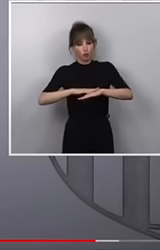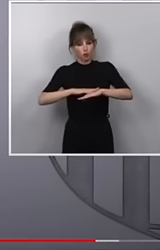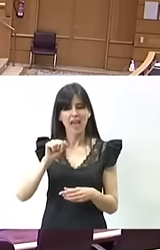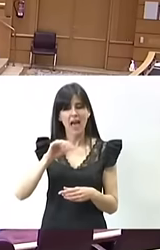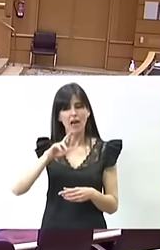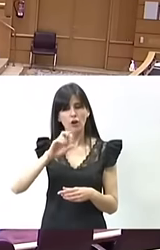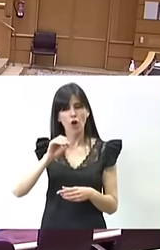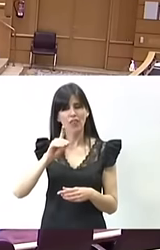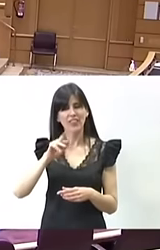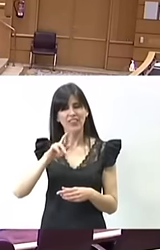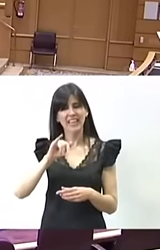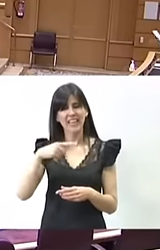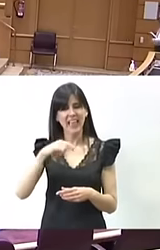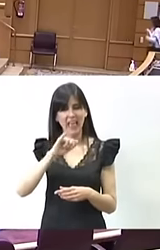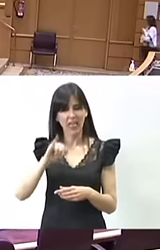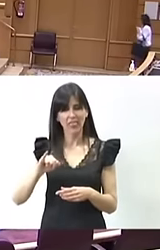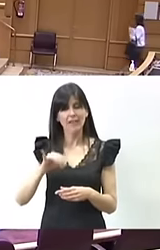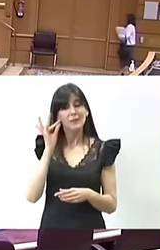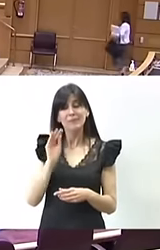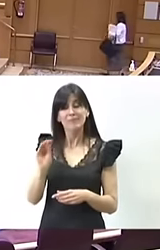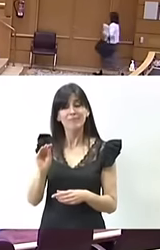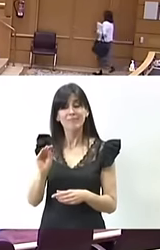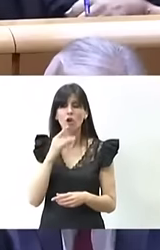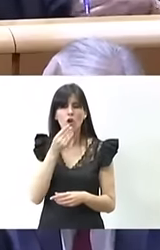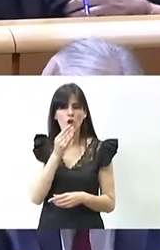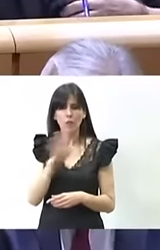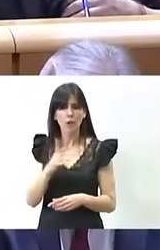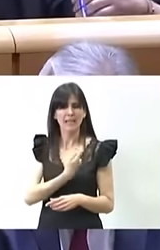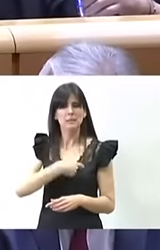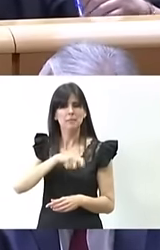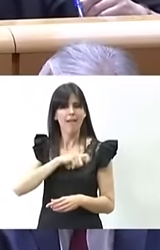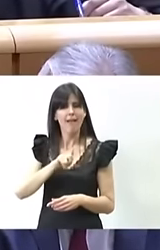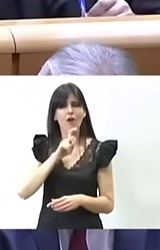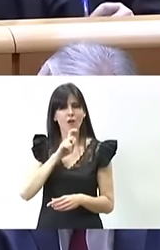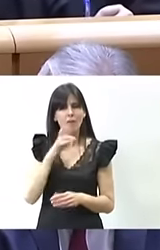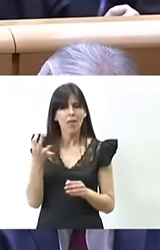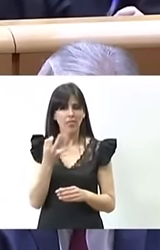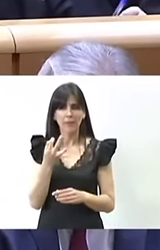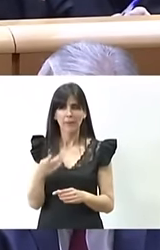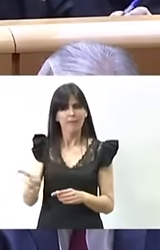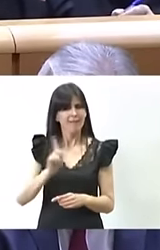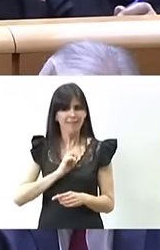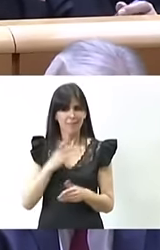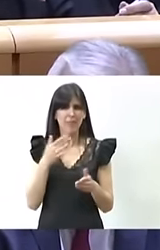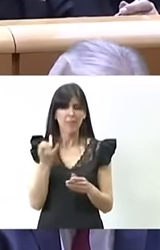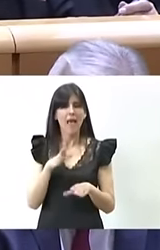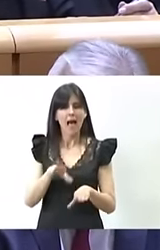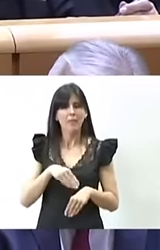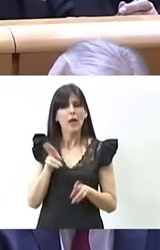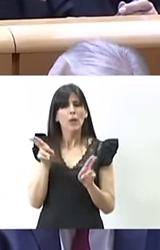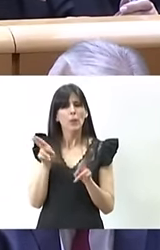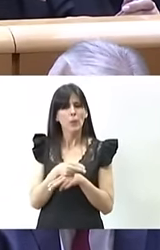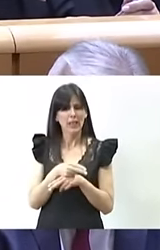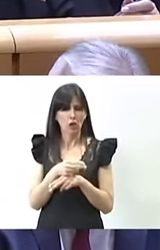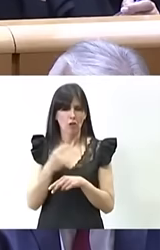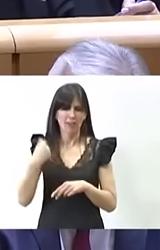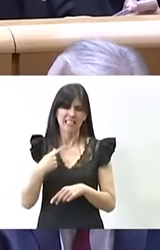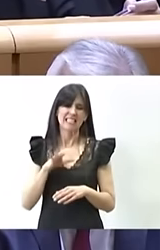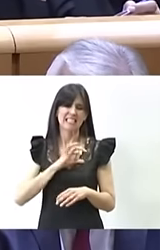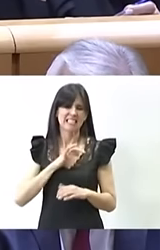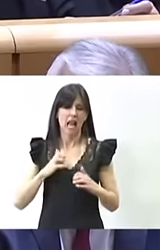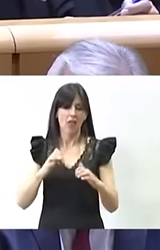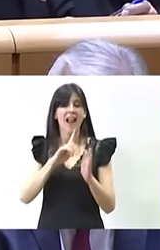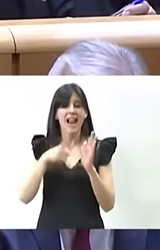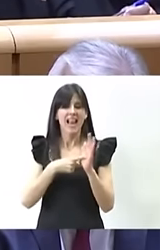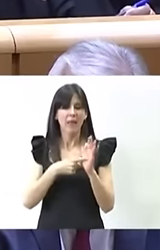sombrío. Presidente, señora Alegría, lo mejor para España habría sido hacernos caso y haber aceptado el veto del Senado a la ley de amnistía. Ustedes han